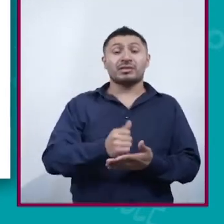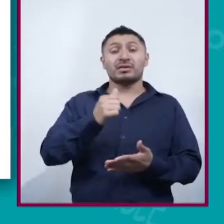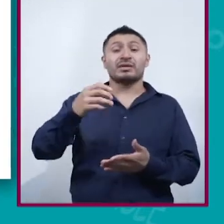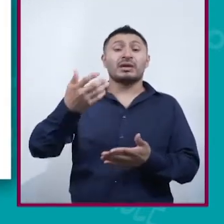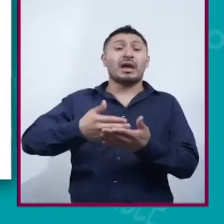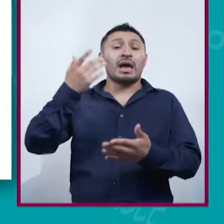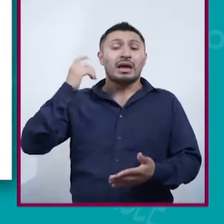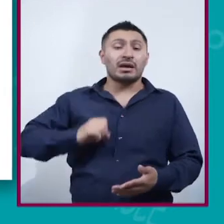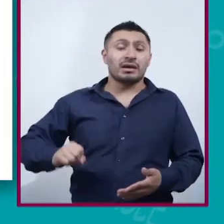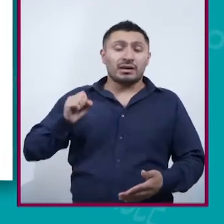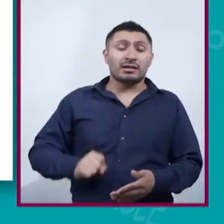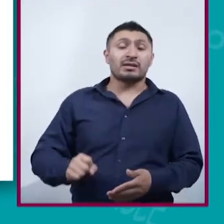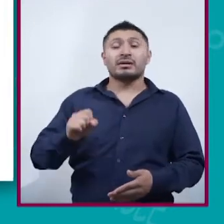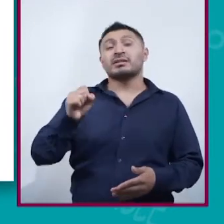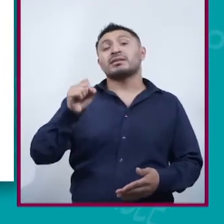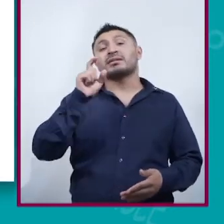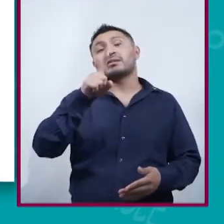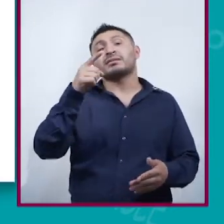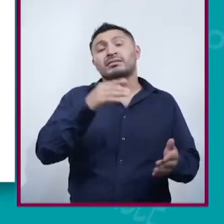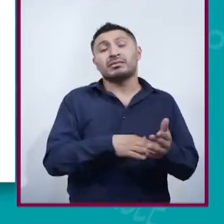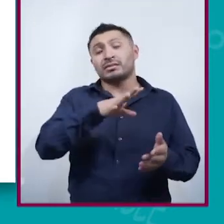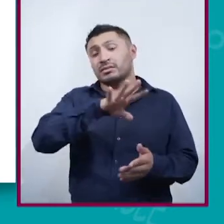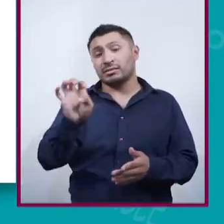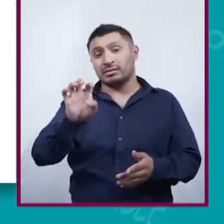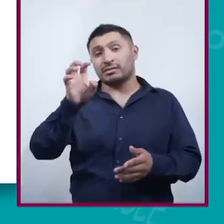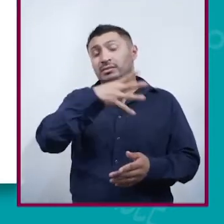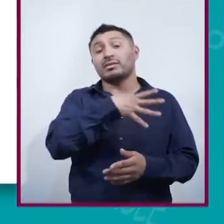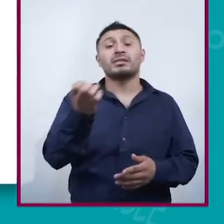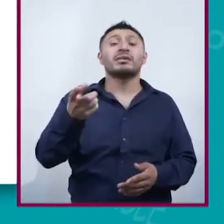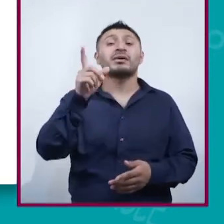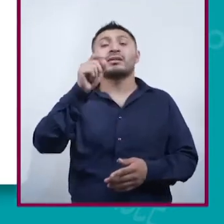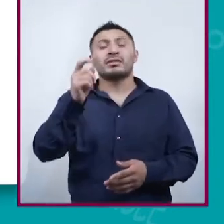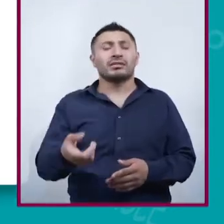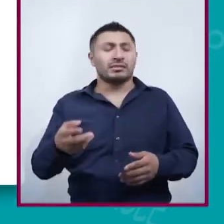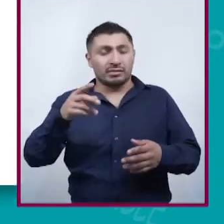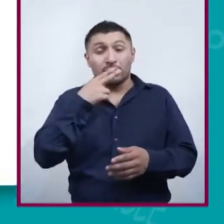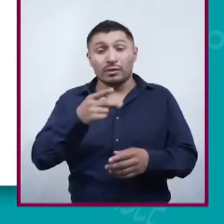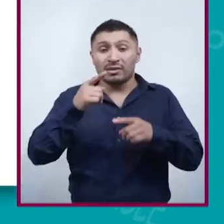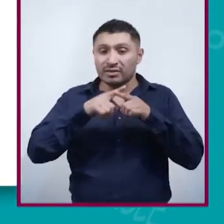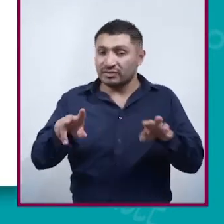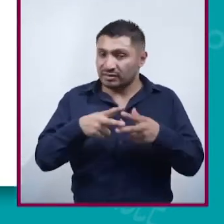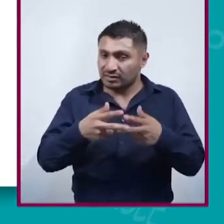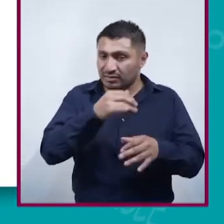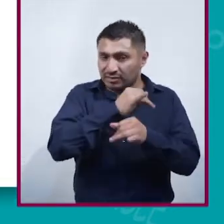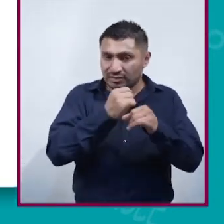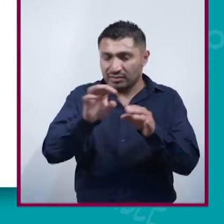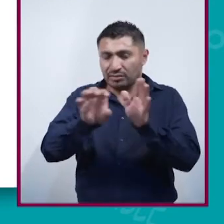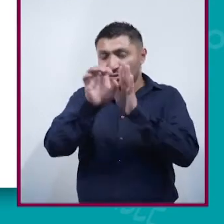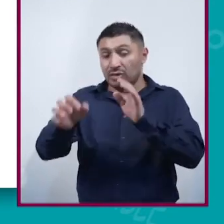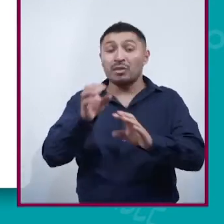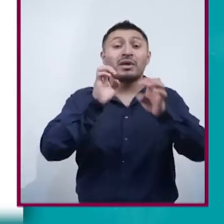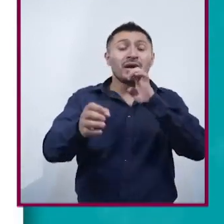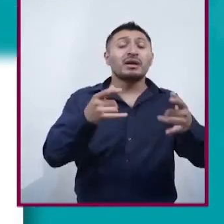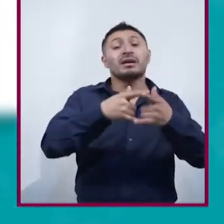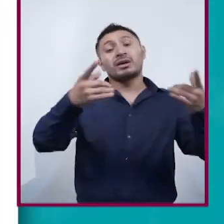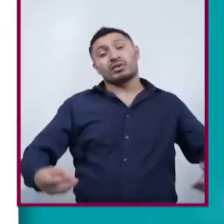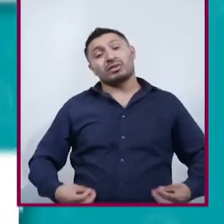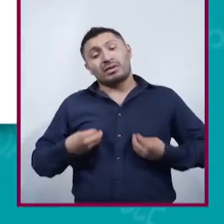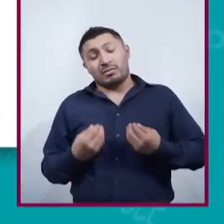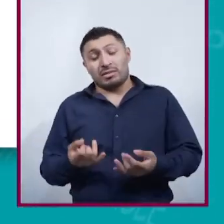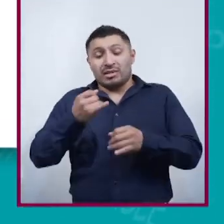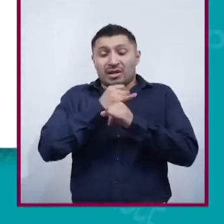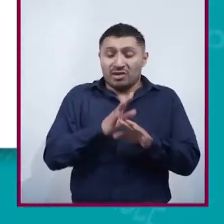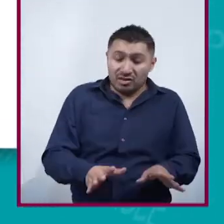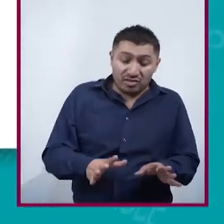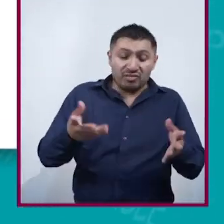a principios del 20, tendríamos que acudir a otras herramientas de investigación como las entrevistas, las historias de vida, datos